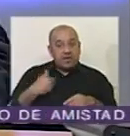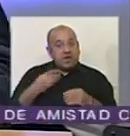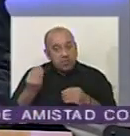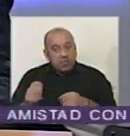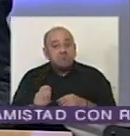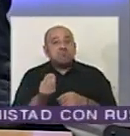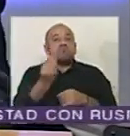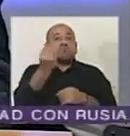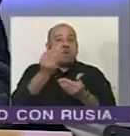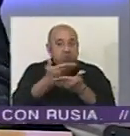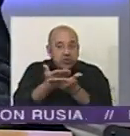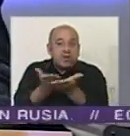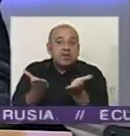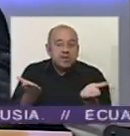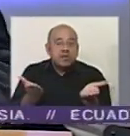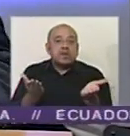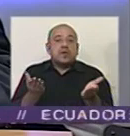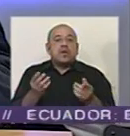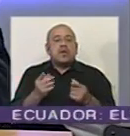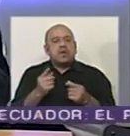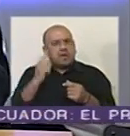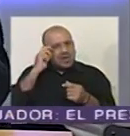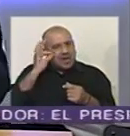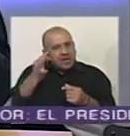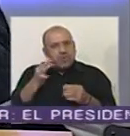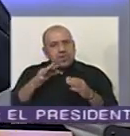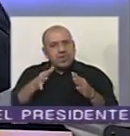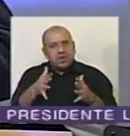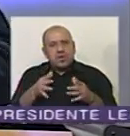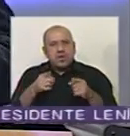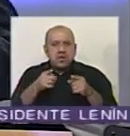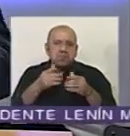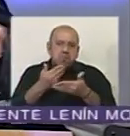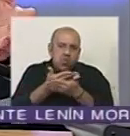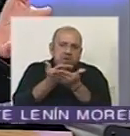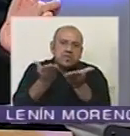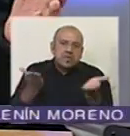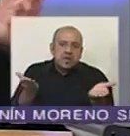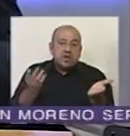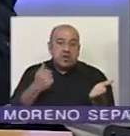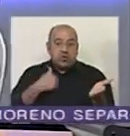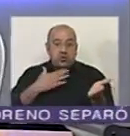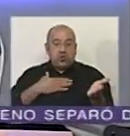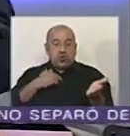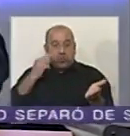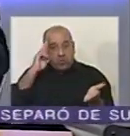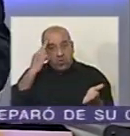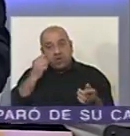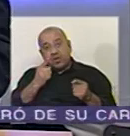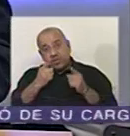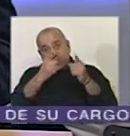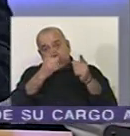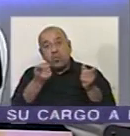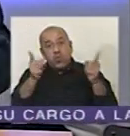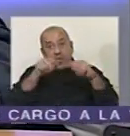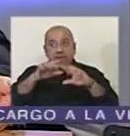aislacionismo durante el periodo del kirchnerismo. Creo que en ese sentido demuestra, y para nosotros, si ellos se reinsertan al